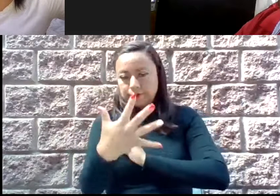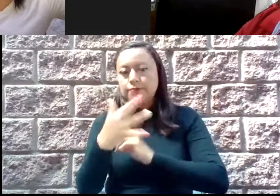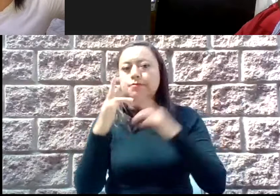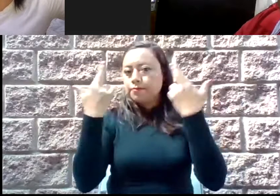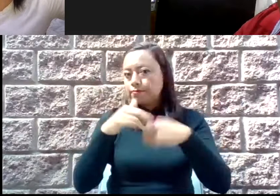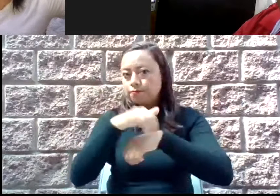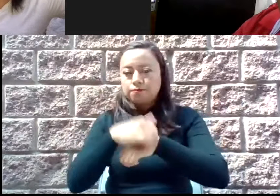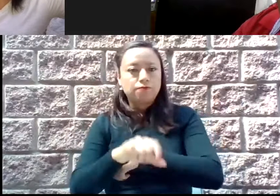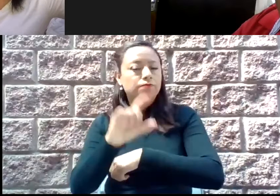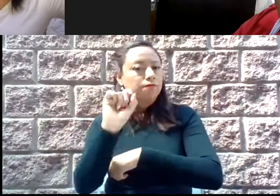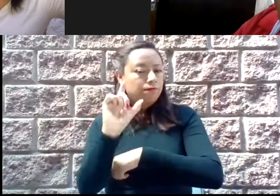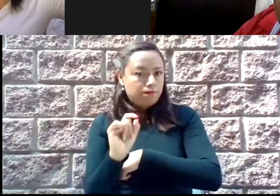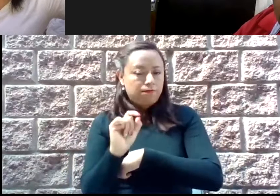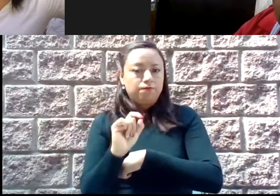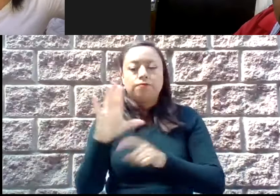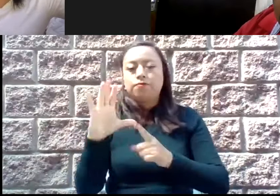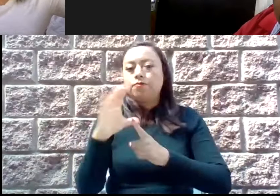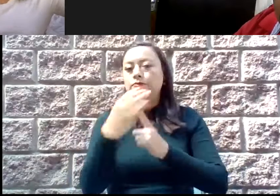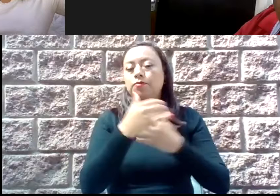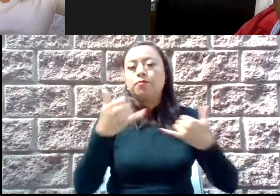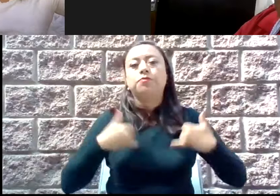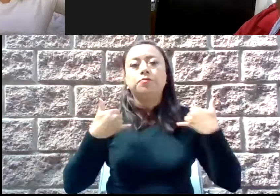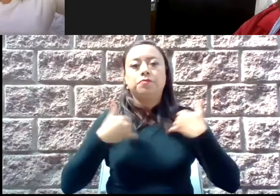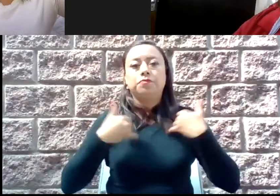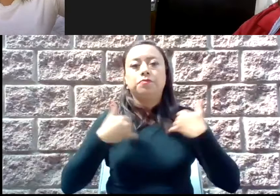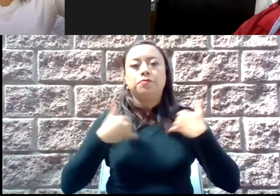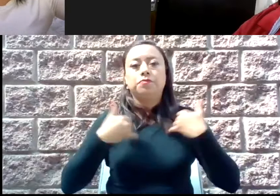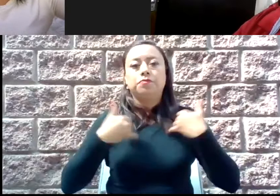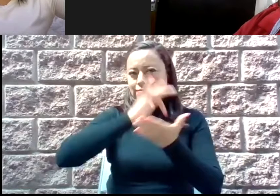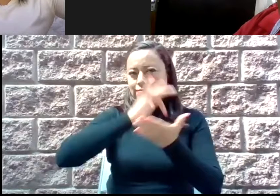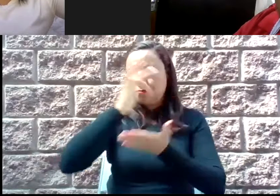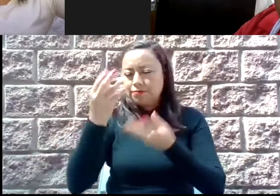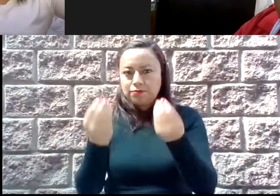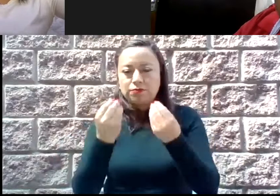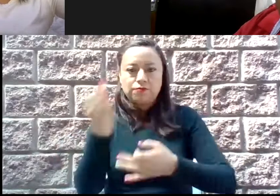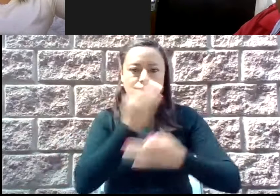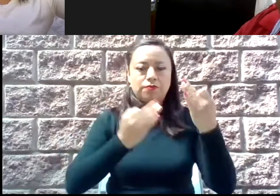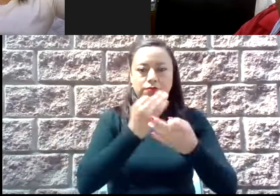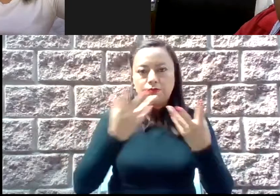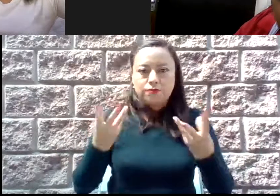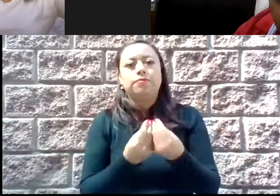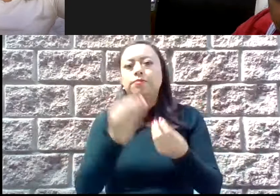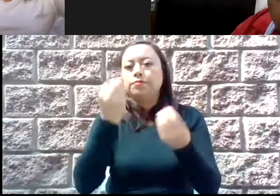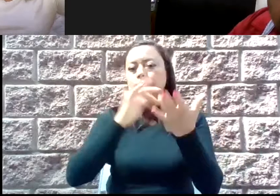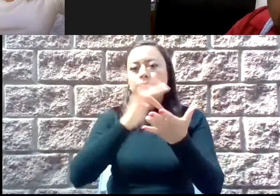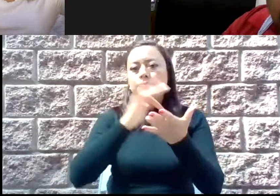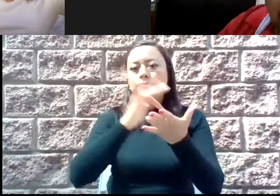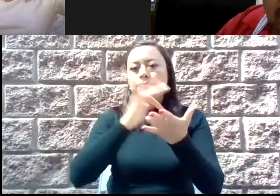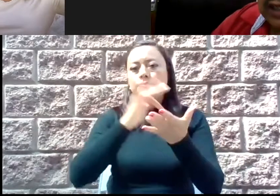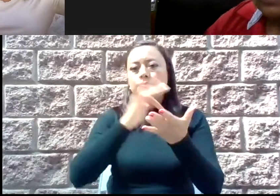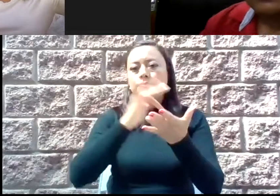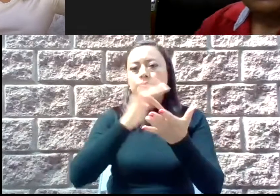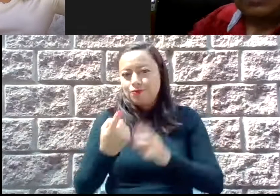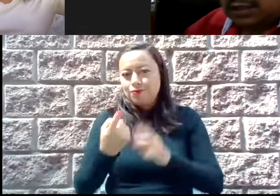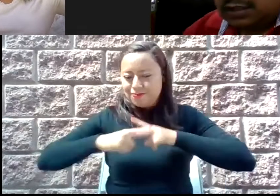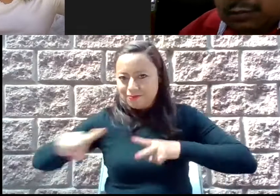Comisión de Juventud. Agradezco su asistencia a todas y todos. Muchas gracias. Que tengan excelente inicio de semana. Gracias,